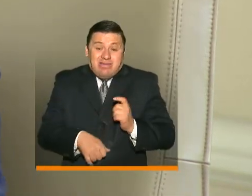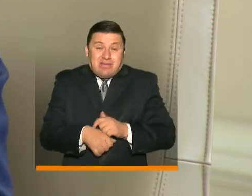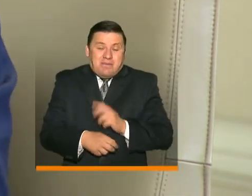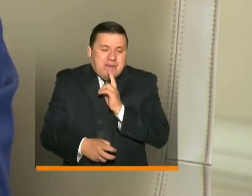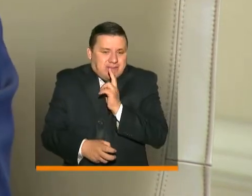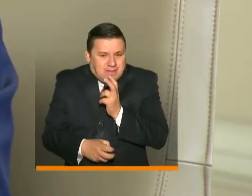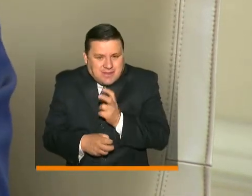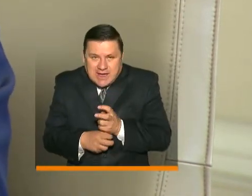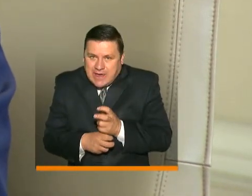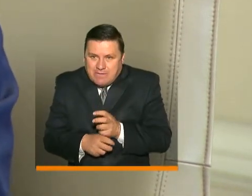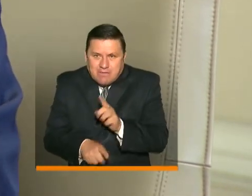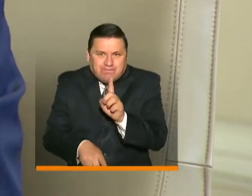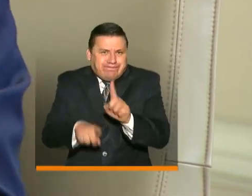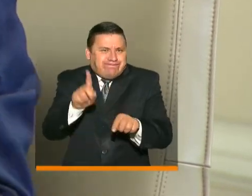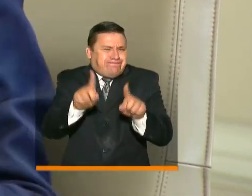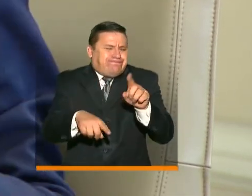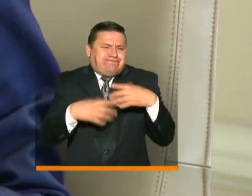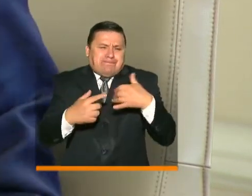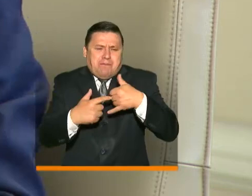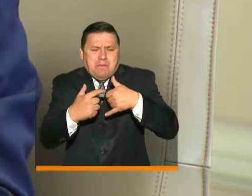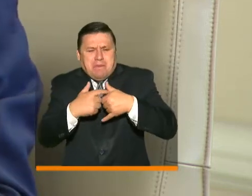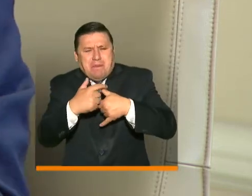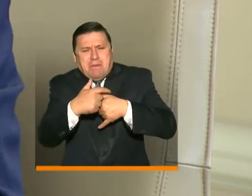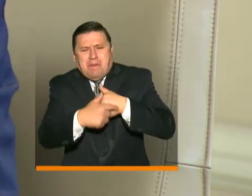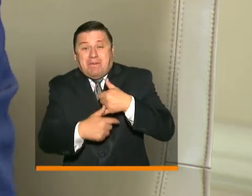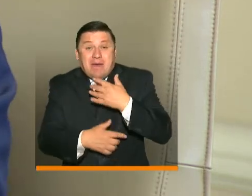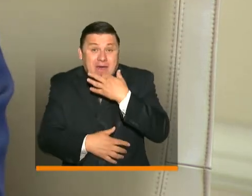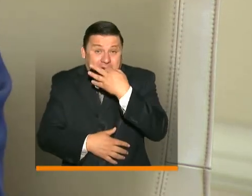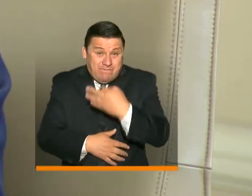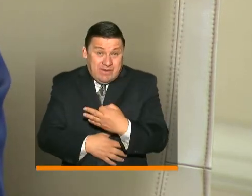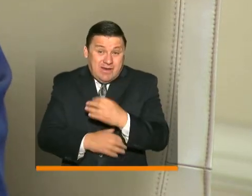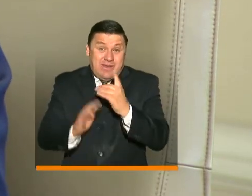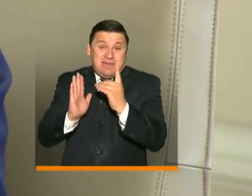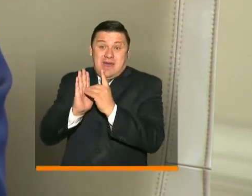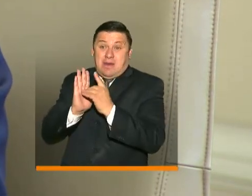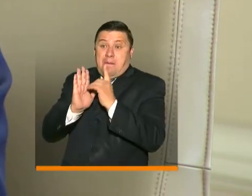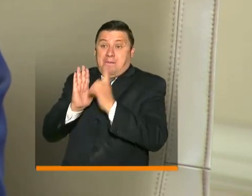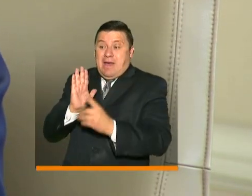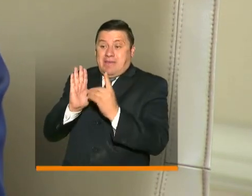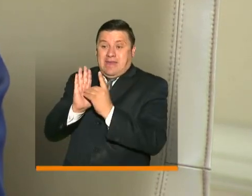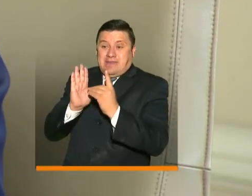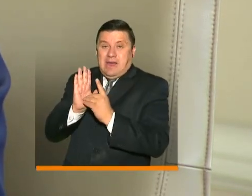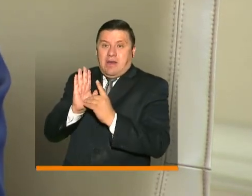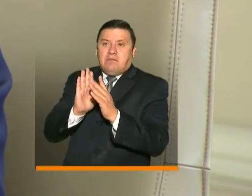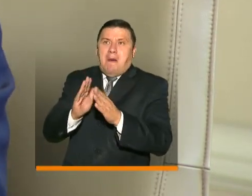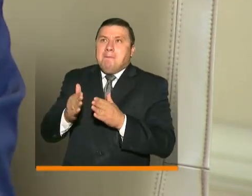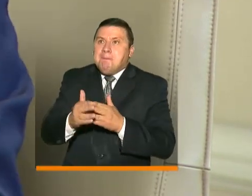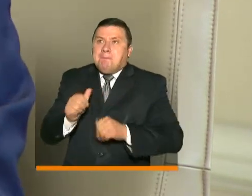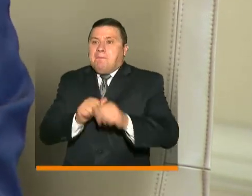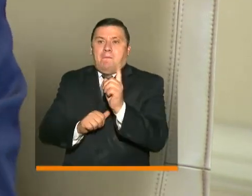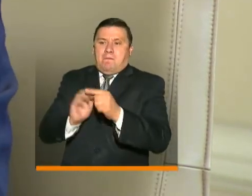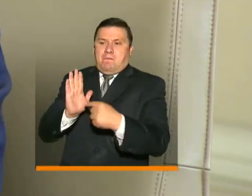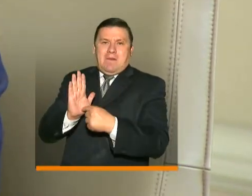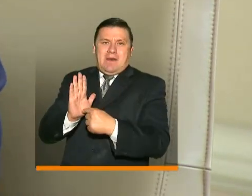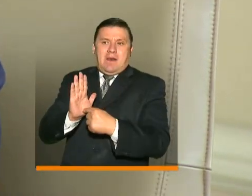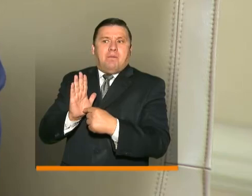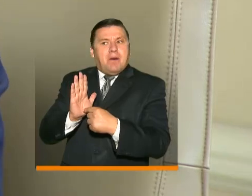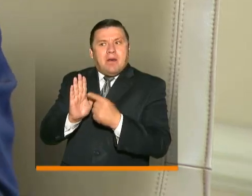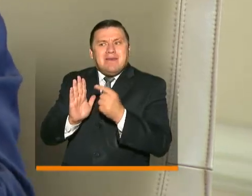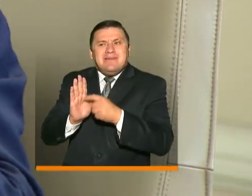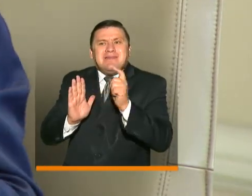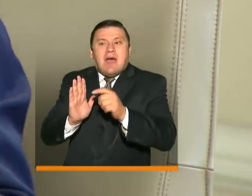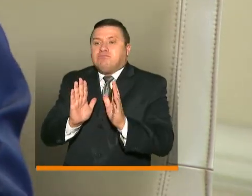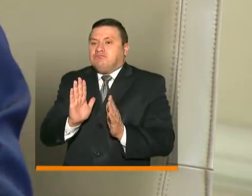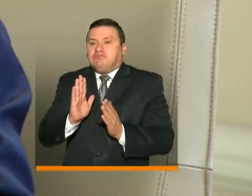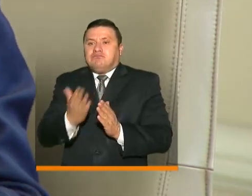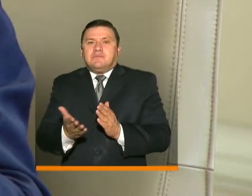difícil que viven algunos sectores a quienes la realidad de los decretos de orden público les restringe su operación en un mayor plazo.